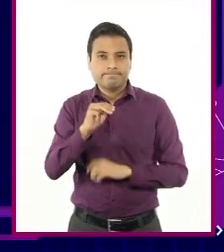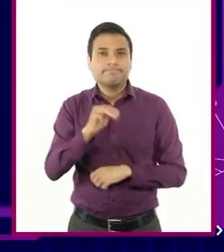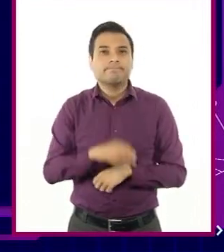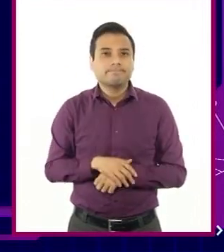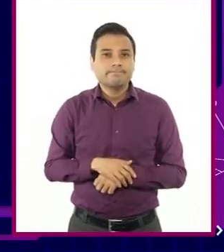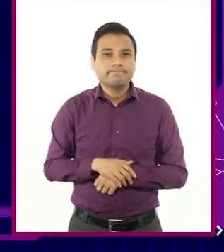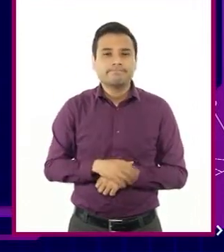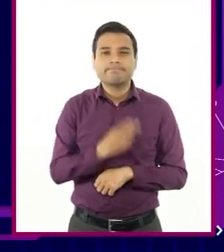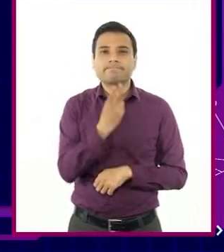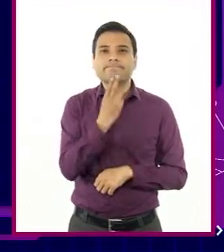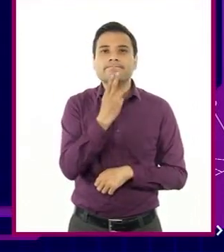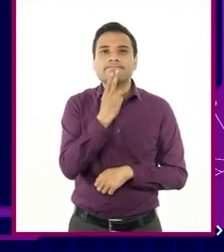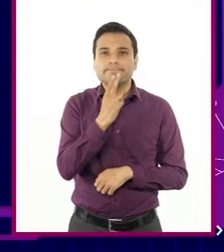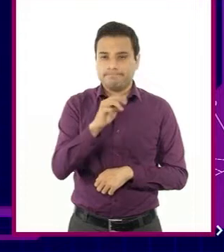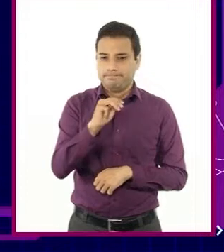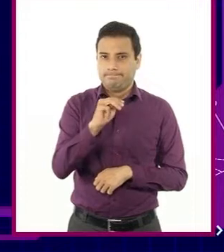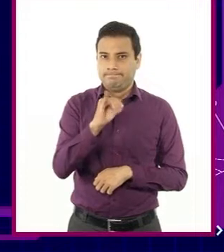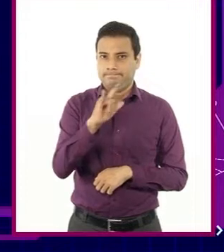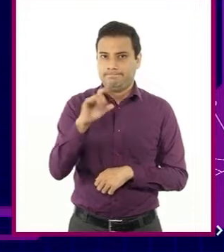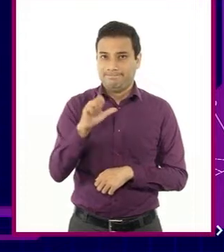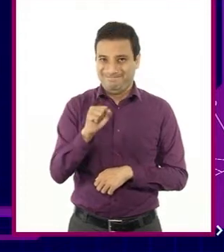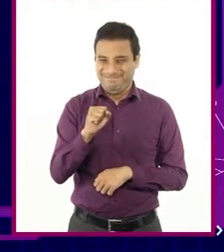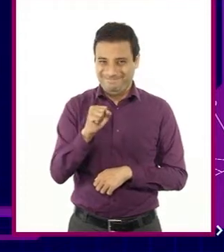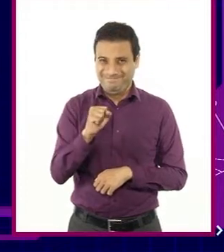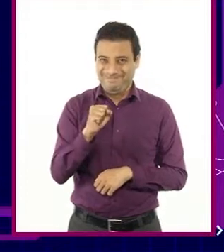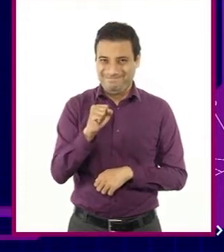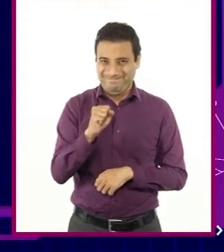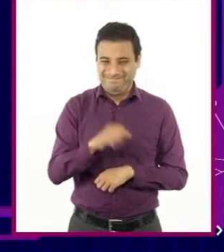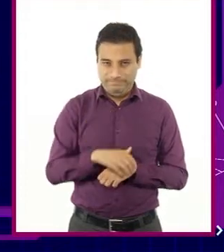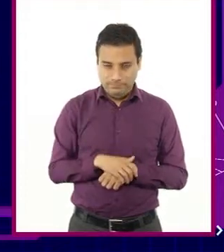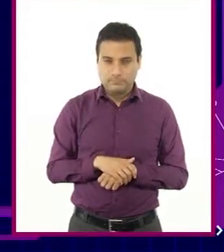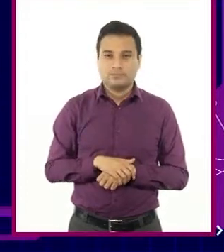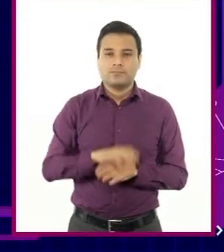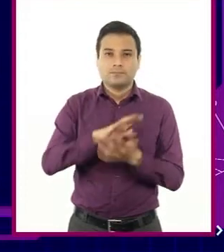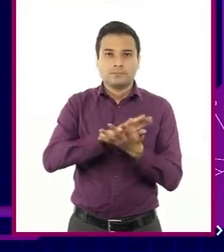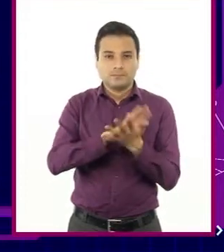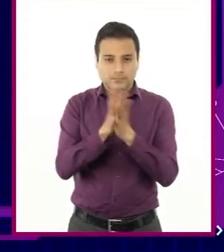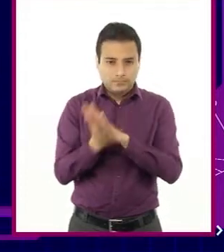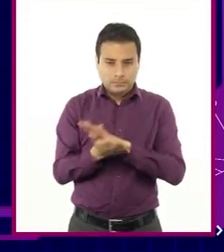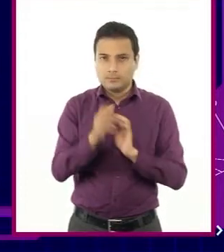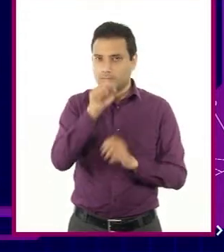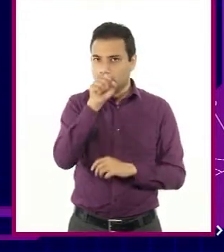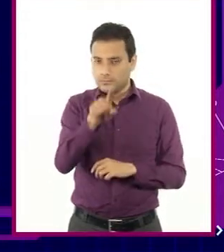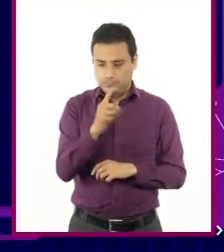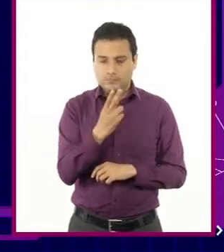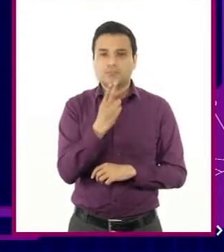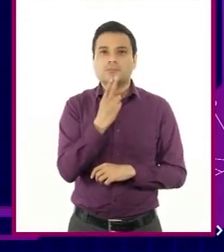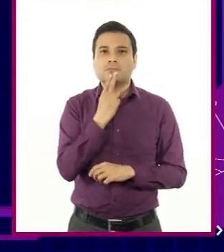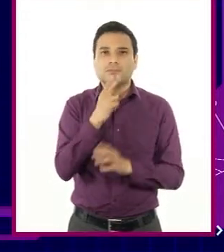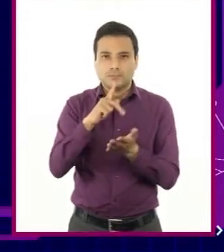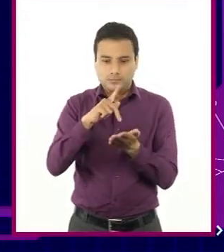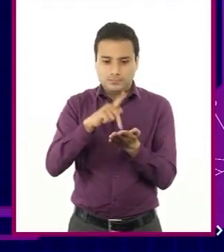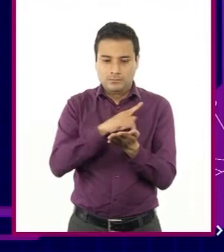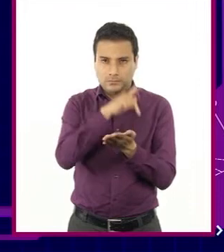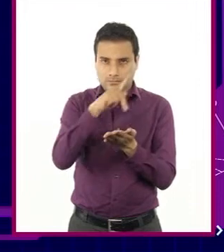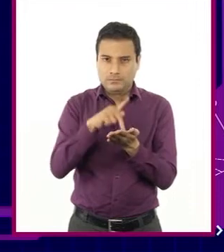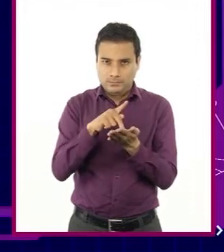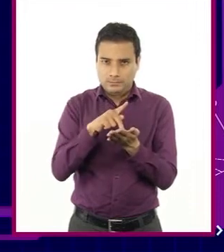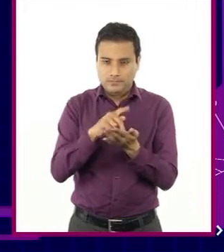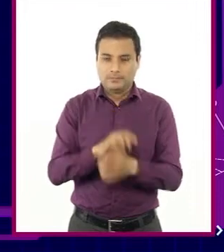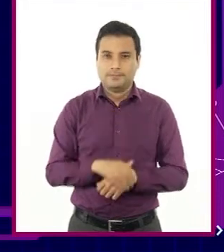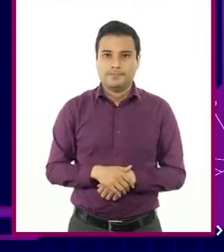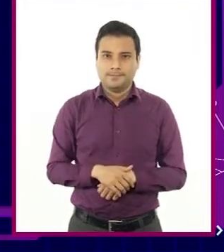unidad de medida millas y establecemos el factor de conversión como una fracción colocando la unidad de